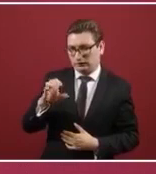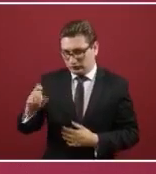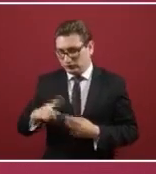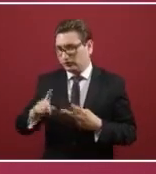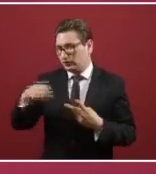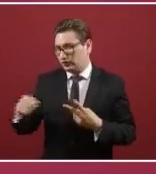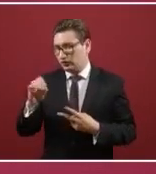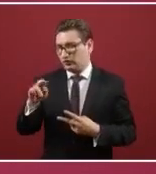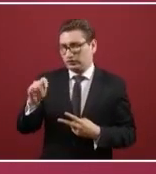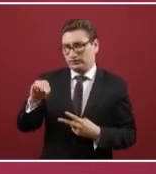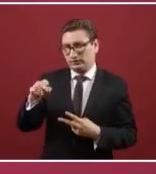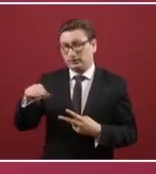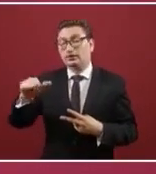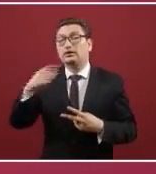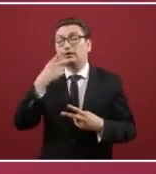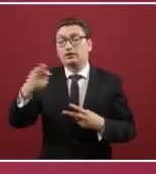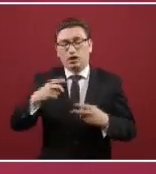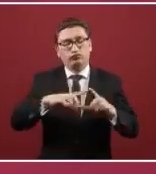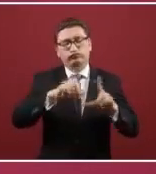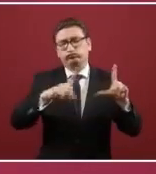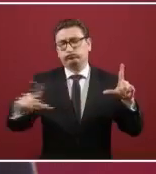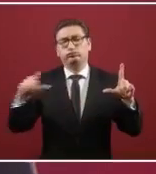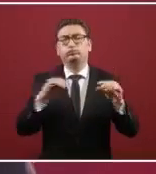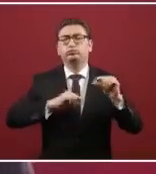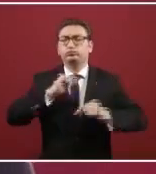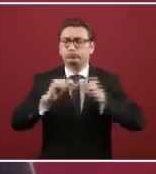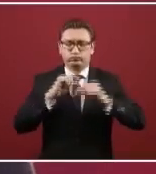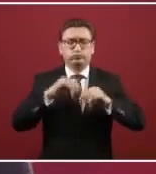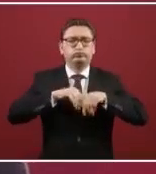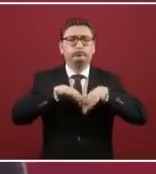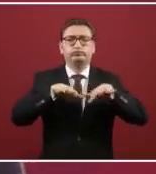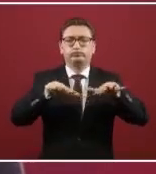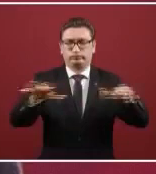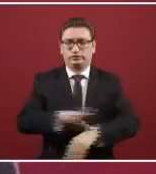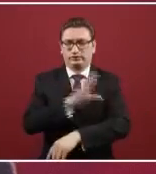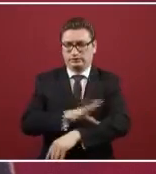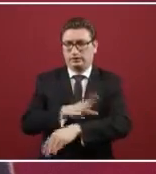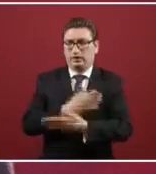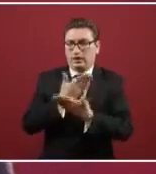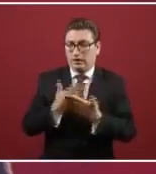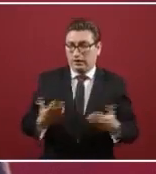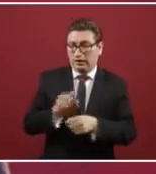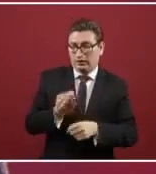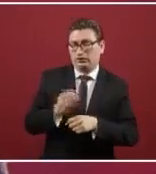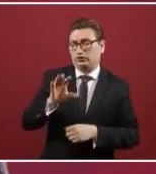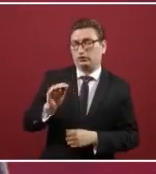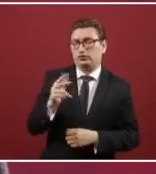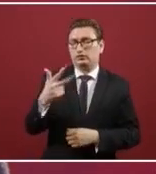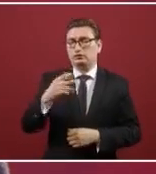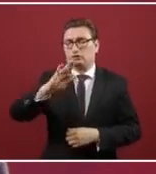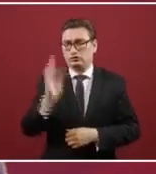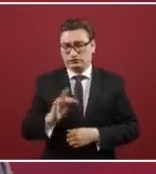Mena, se logró electrificar al país. Actualmente el 98% de